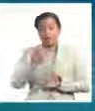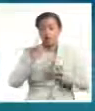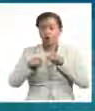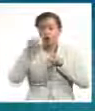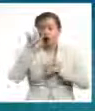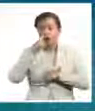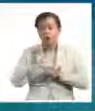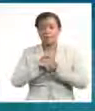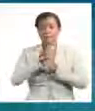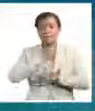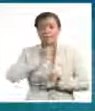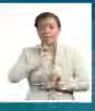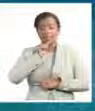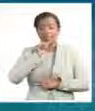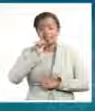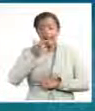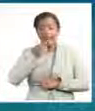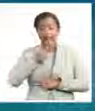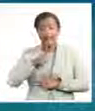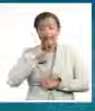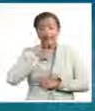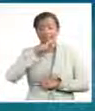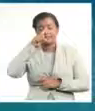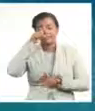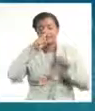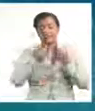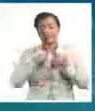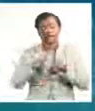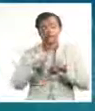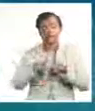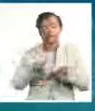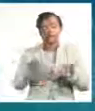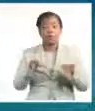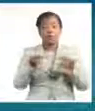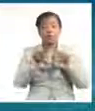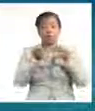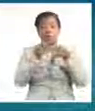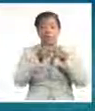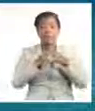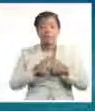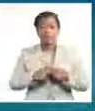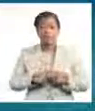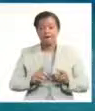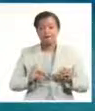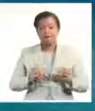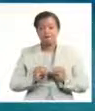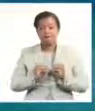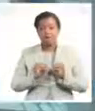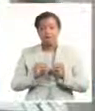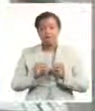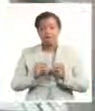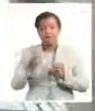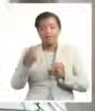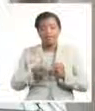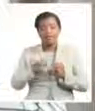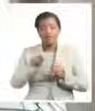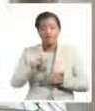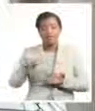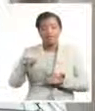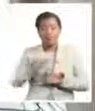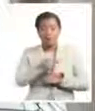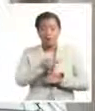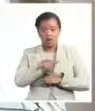pero se entendía que con el resto de los equipos que identificaban a las agrupaciones antes señaladas como era